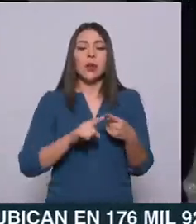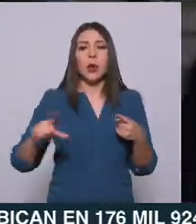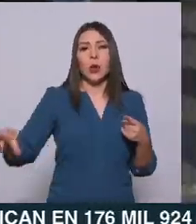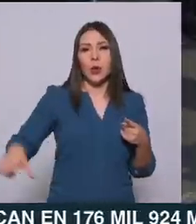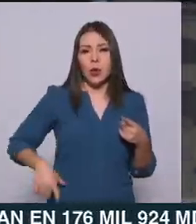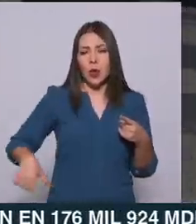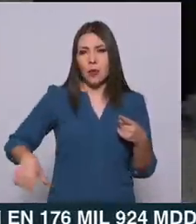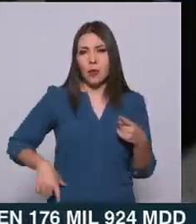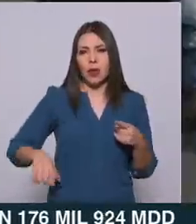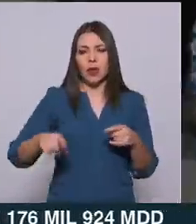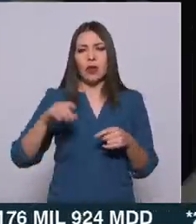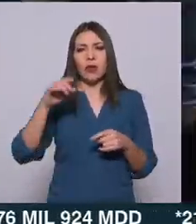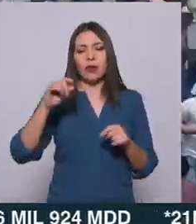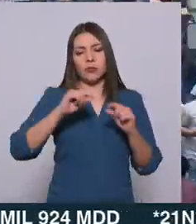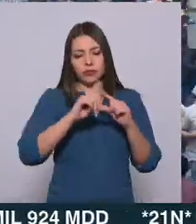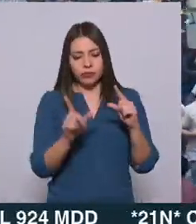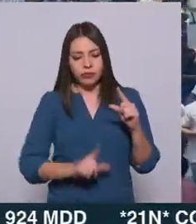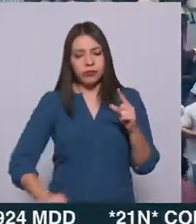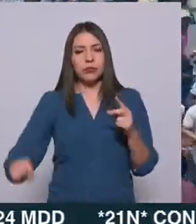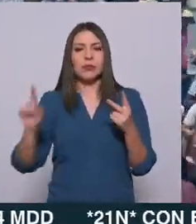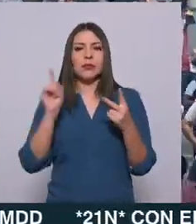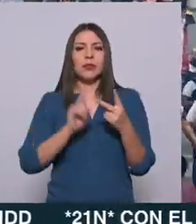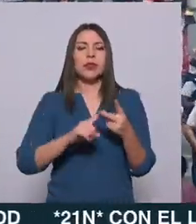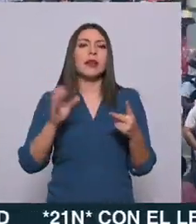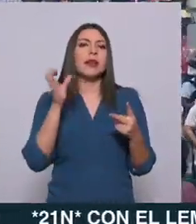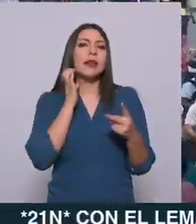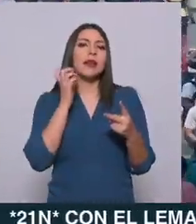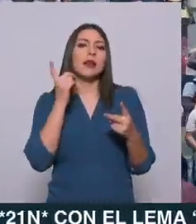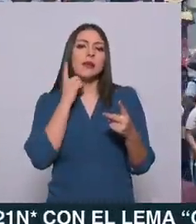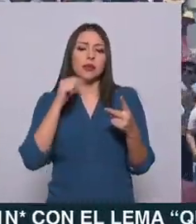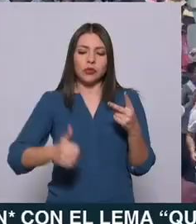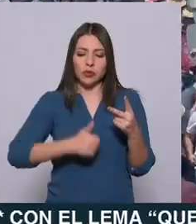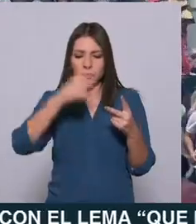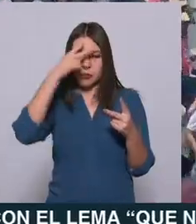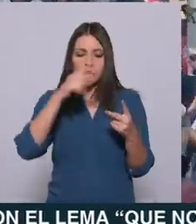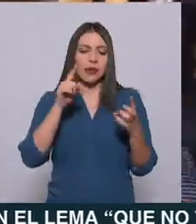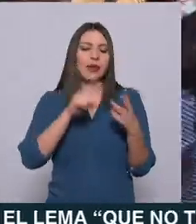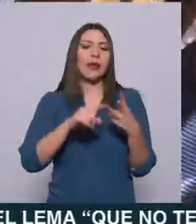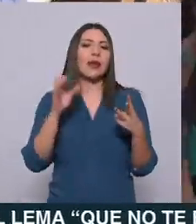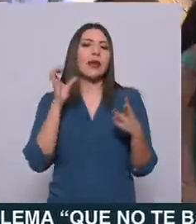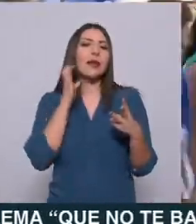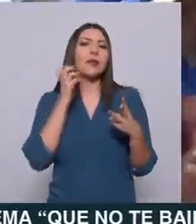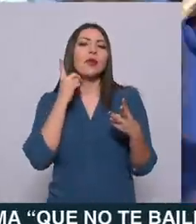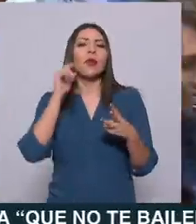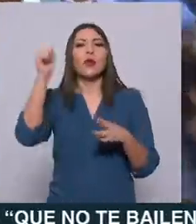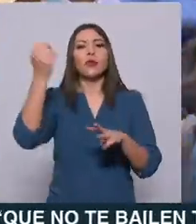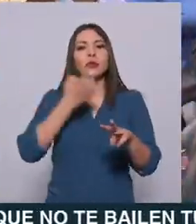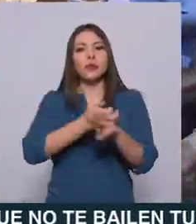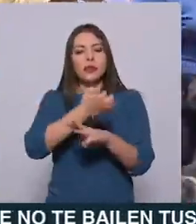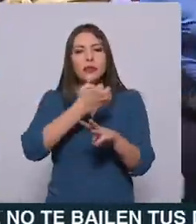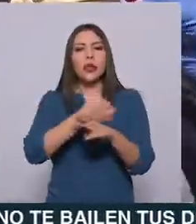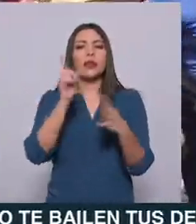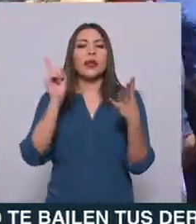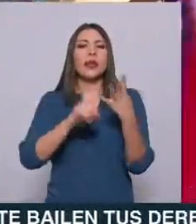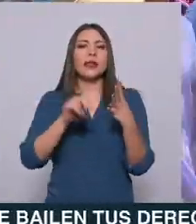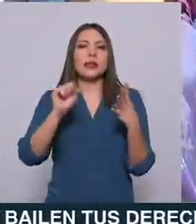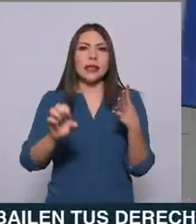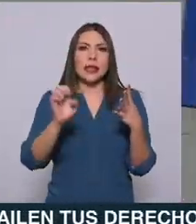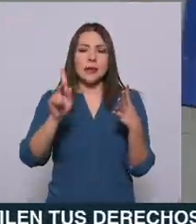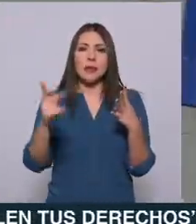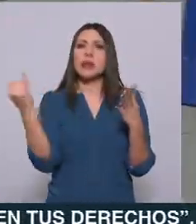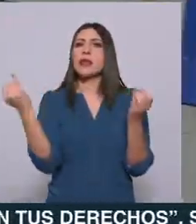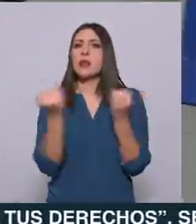Congreso General, los congresos locales y por supuesto la Secretaría de Educación Pública, pero también los padres de